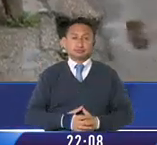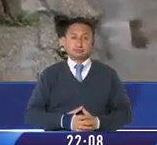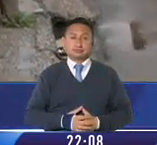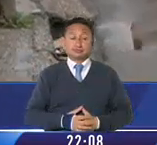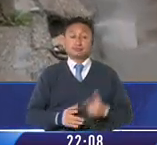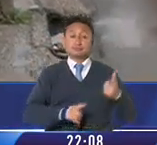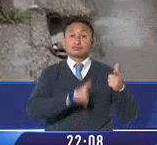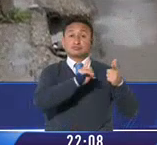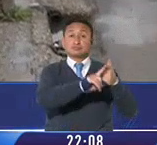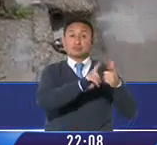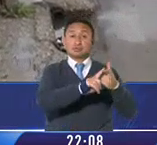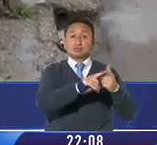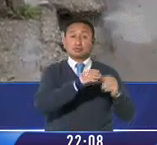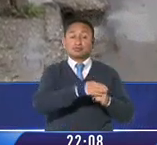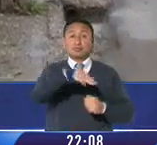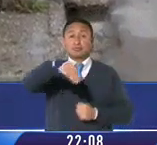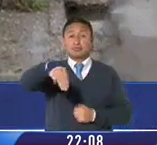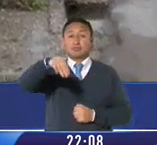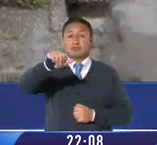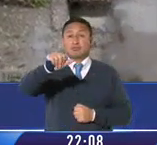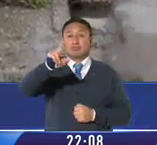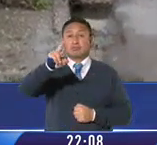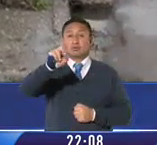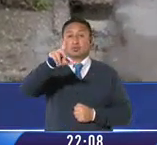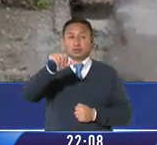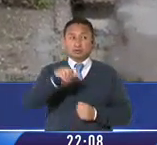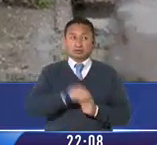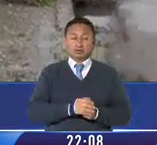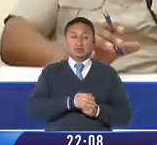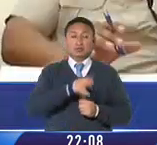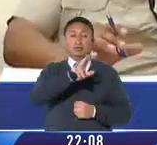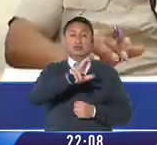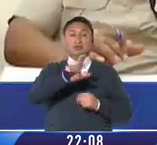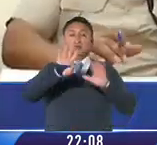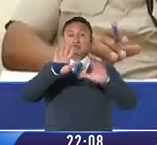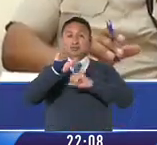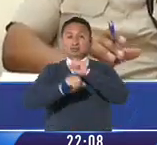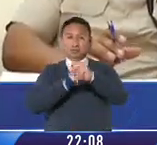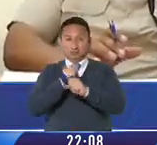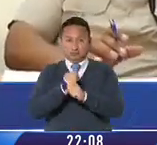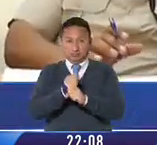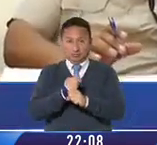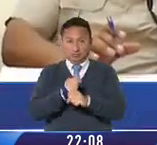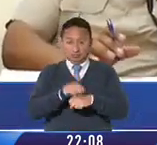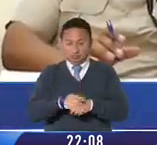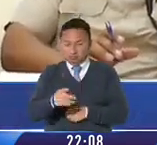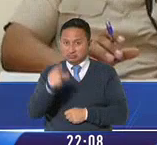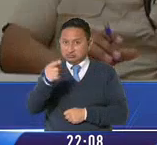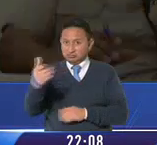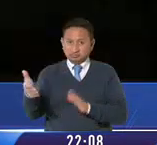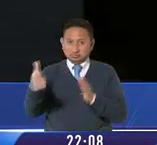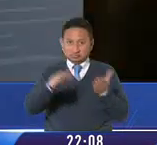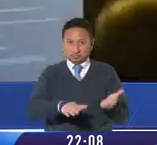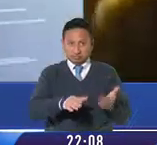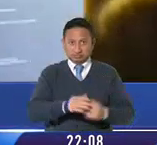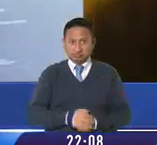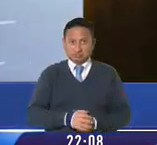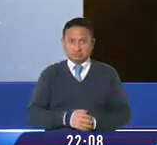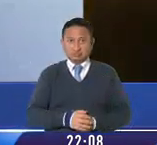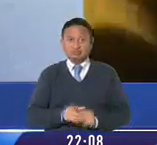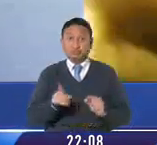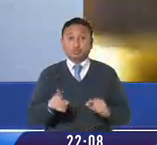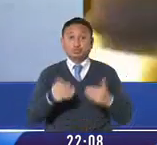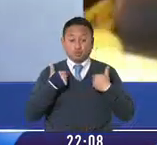era Manuel Alejandro B., de 39 años. Falleció a los pocos segundos, por lo cual el levantamiento de su cuerpo